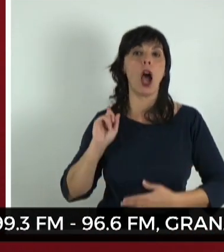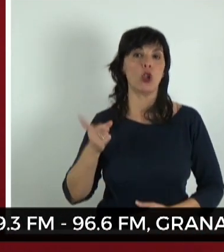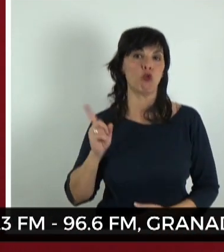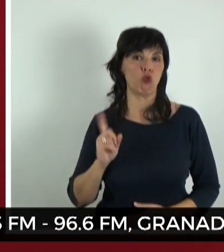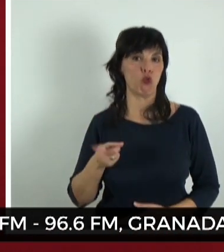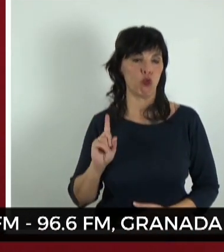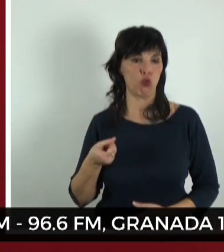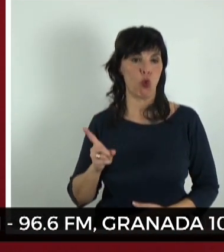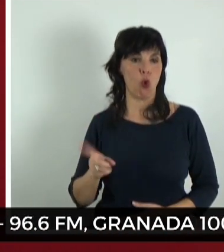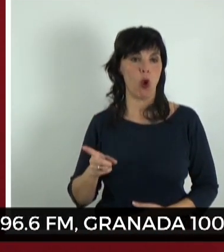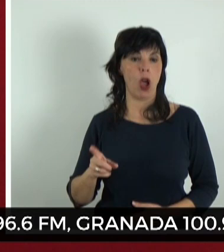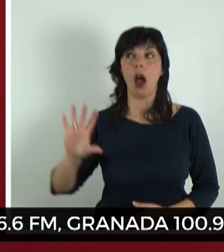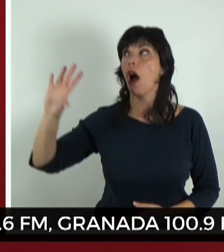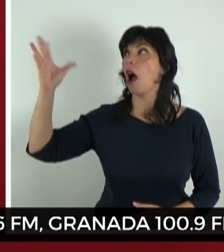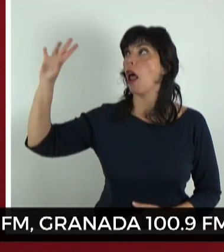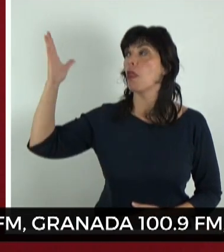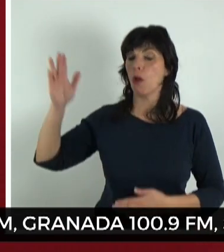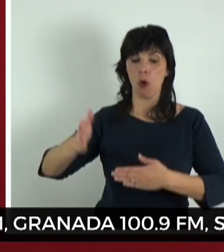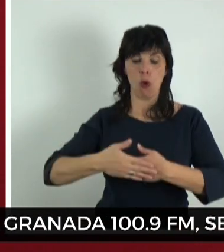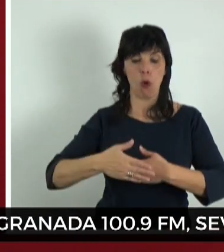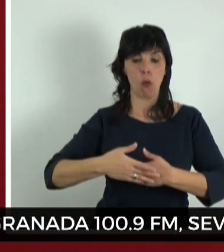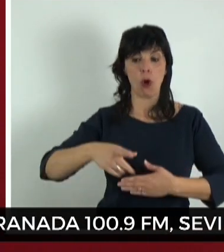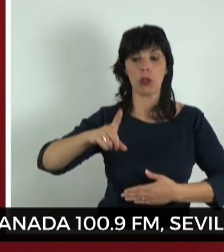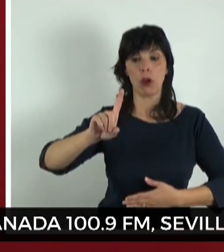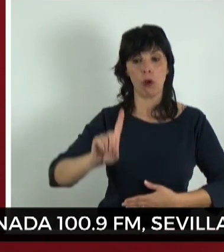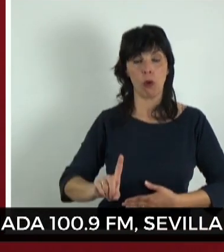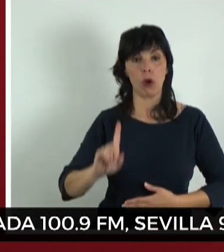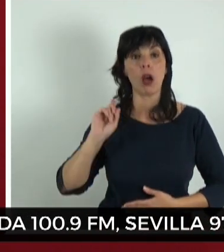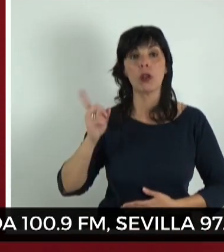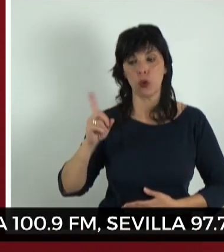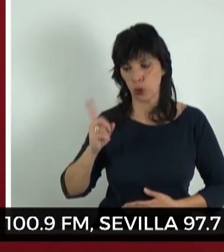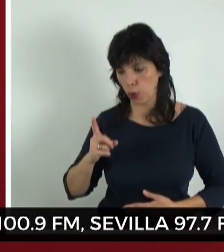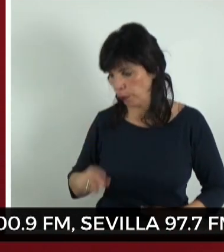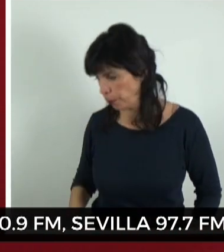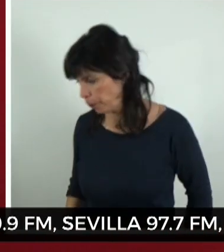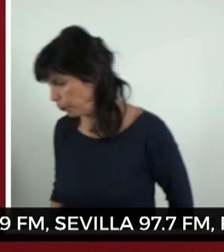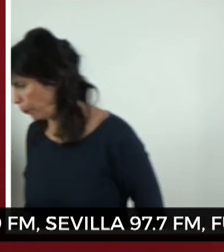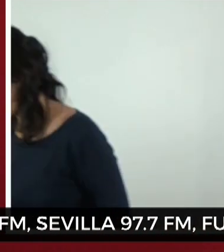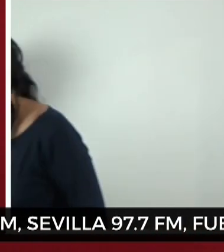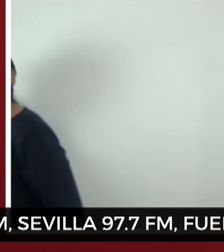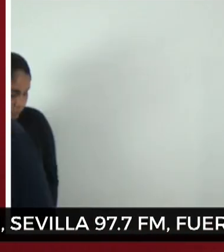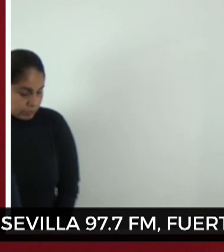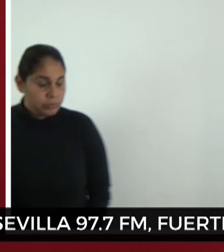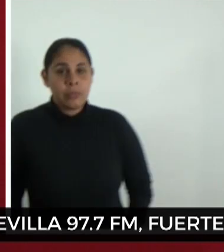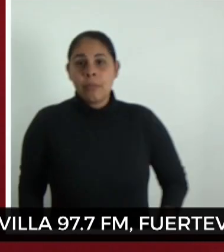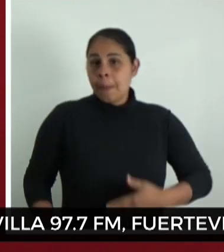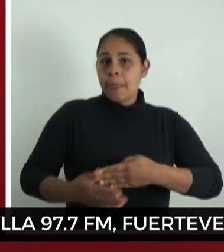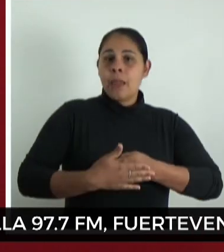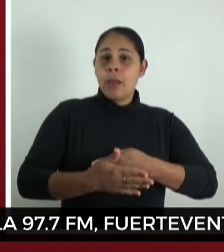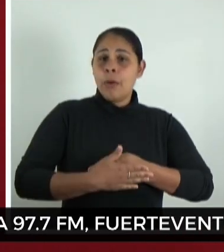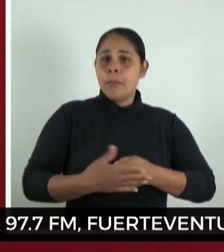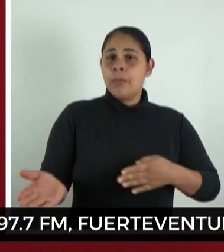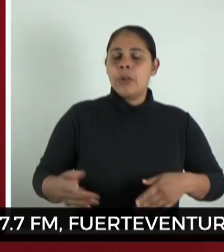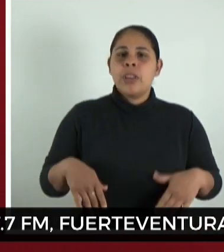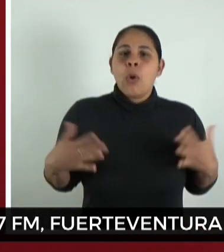El cielo solo tiene una puerta. Y esa puerta es una persona.